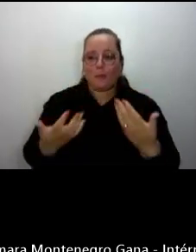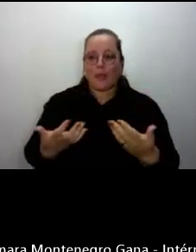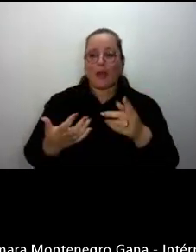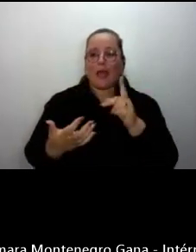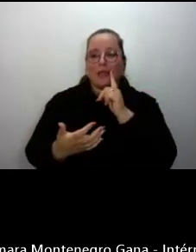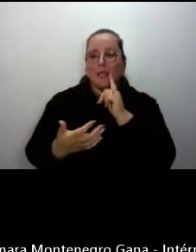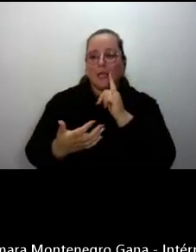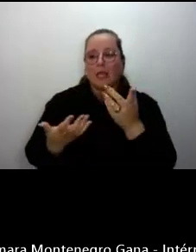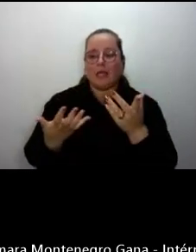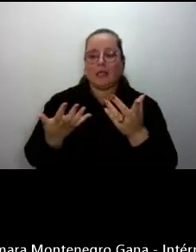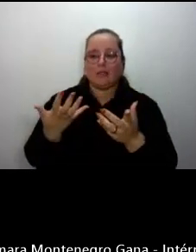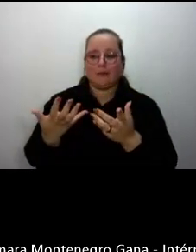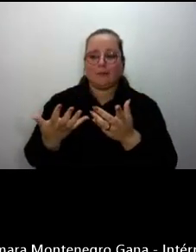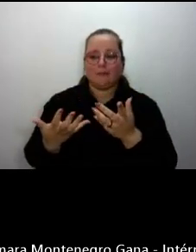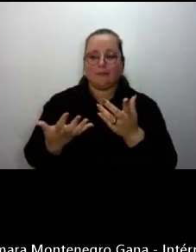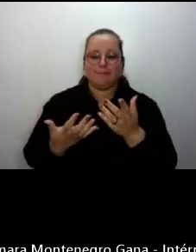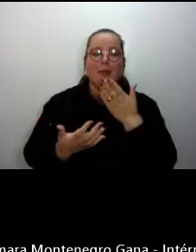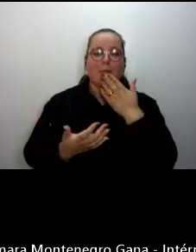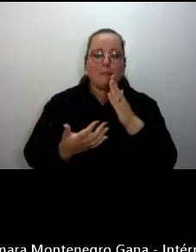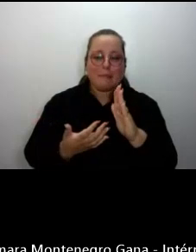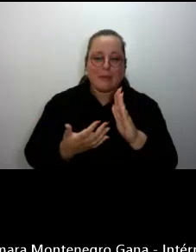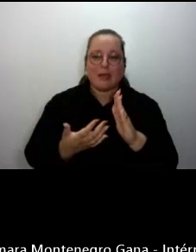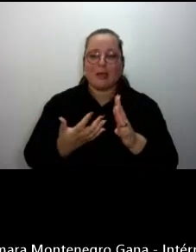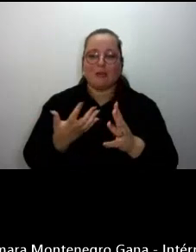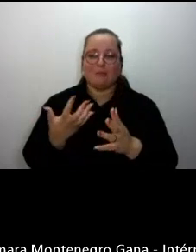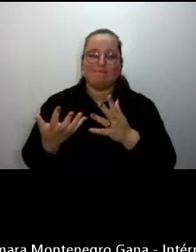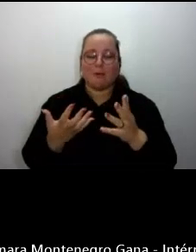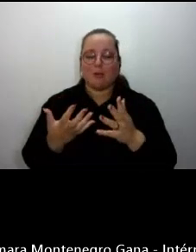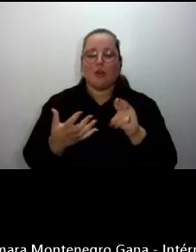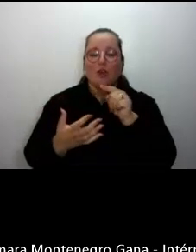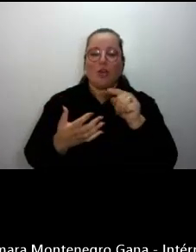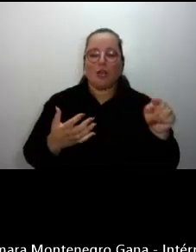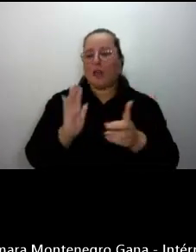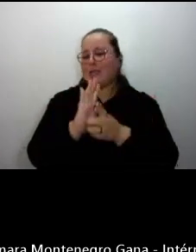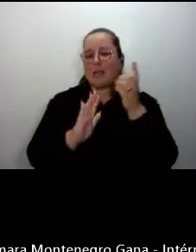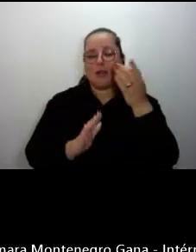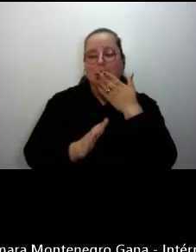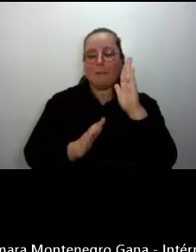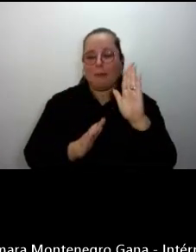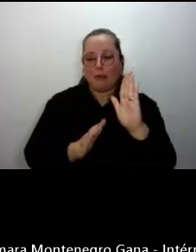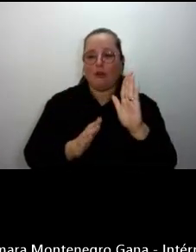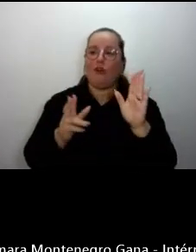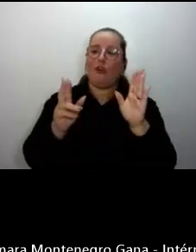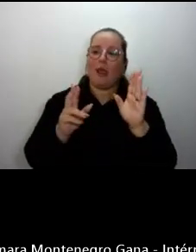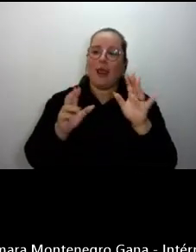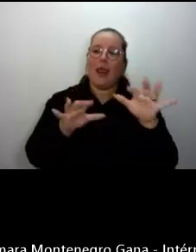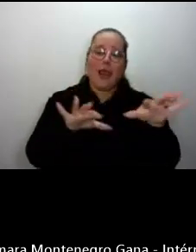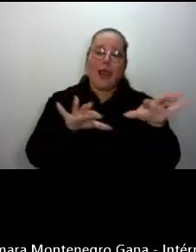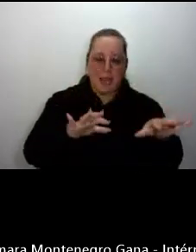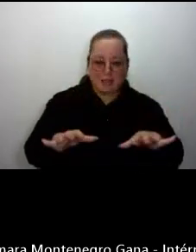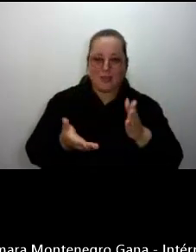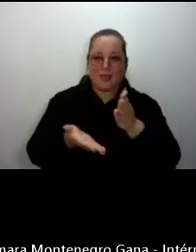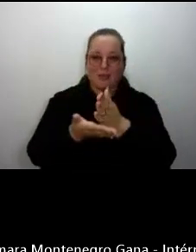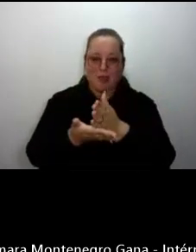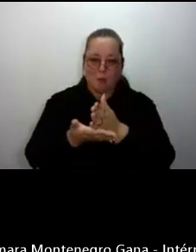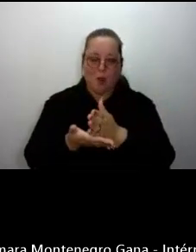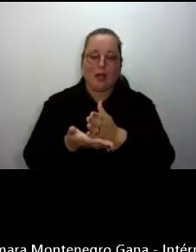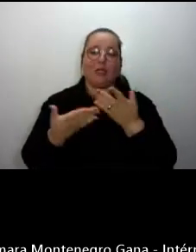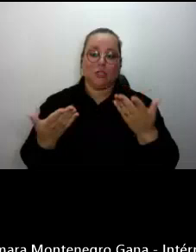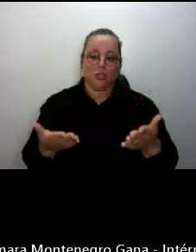tener un mejor o desenvolverse de mejor forma, ¿cierto?, en las actividades escolares. Entonces también